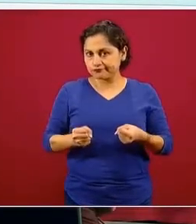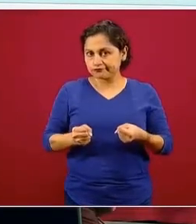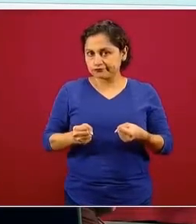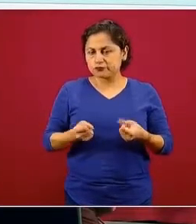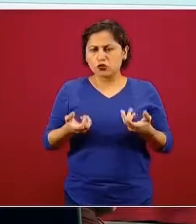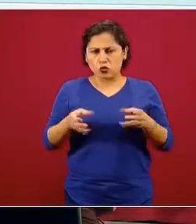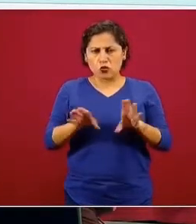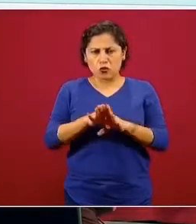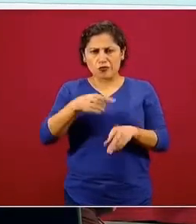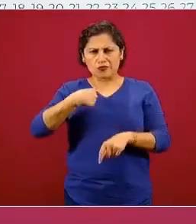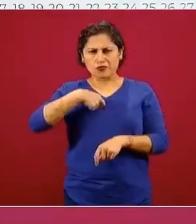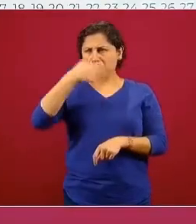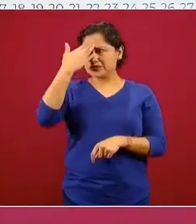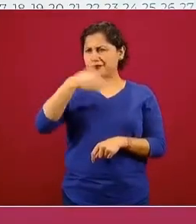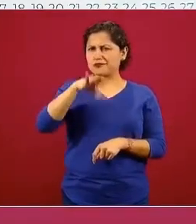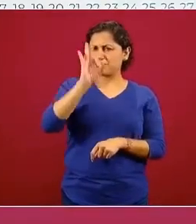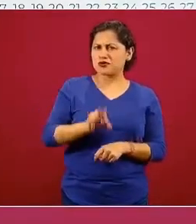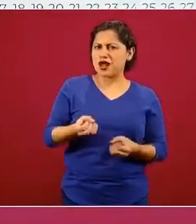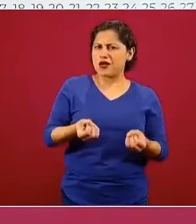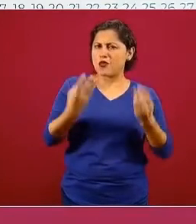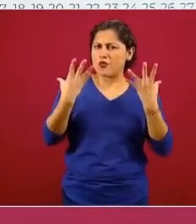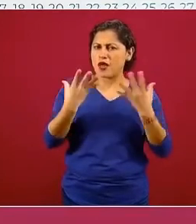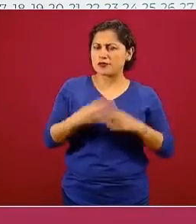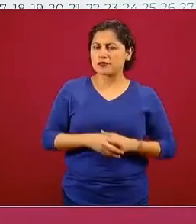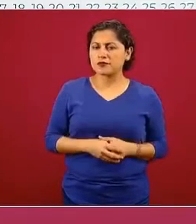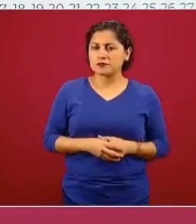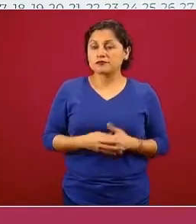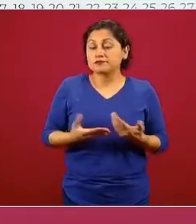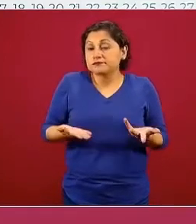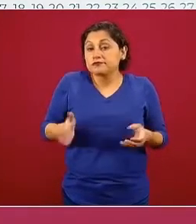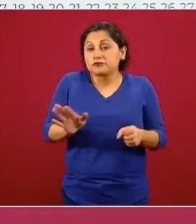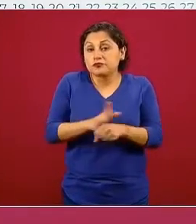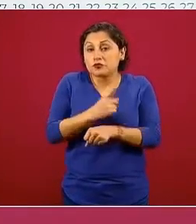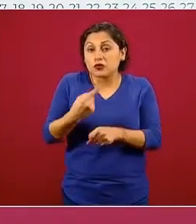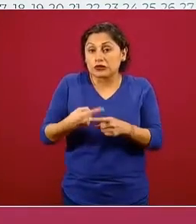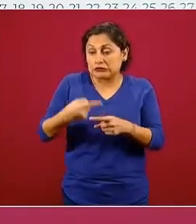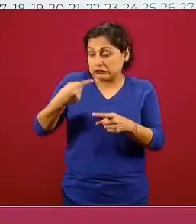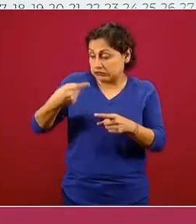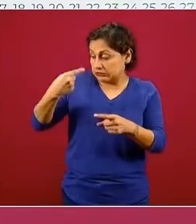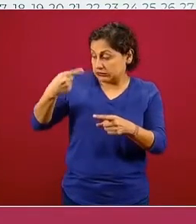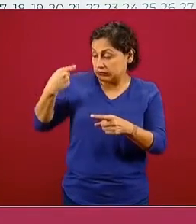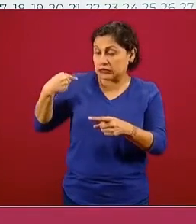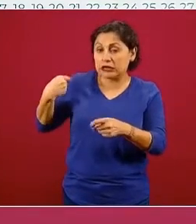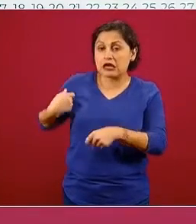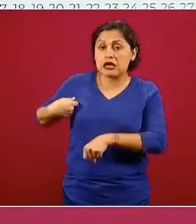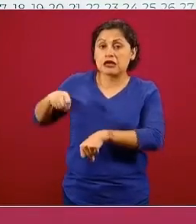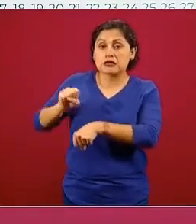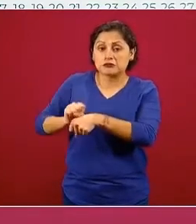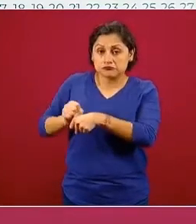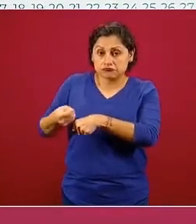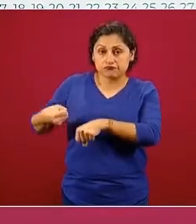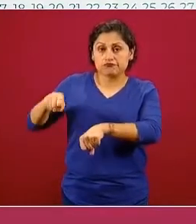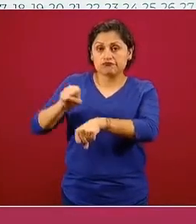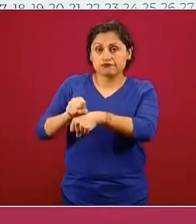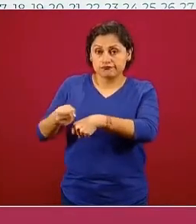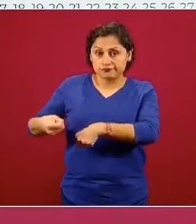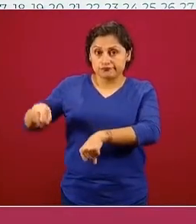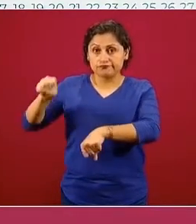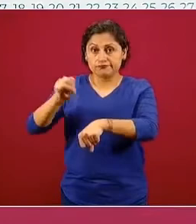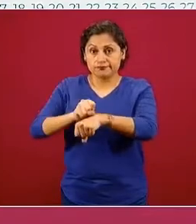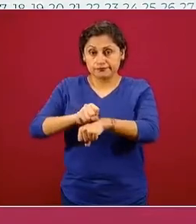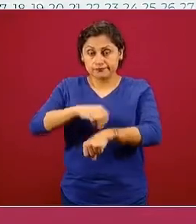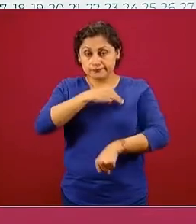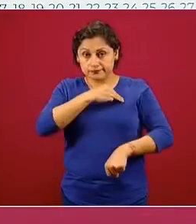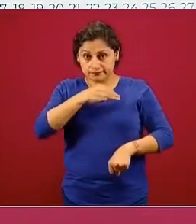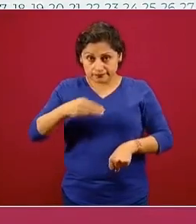ese porcentaje es el correcto? Porque cada semana, en cada entidad federativa,